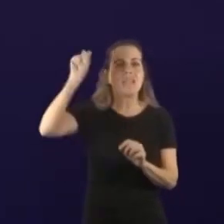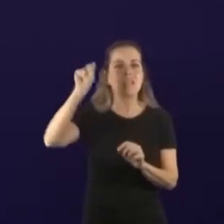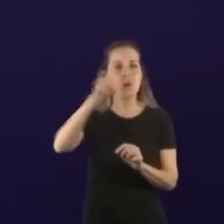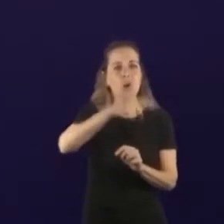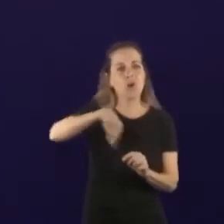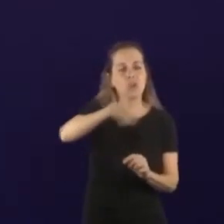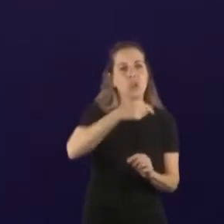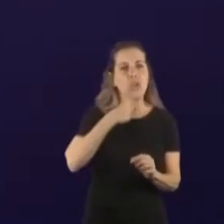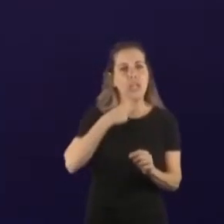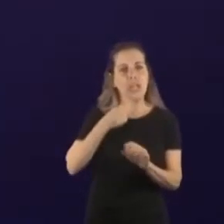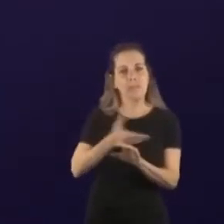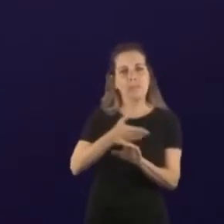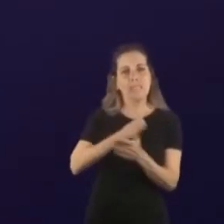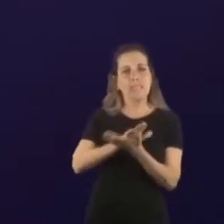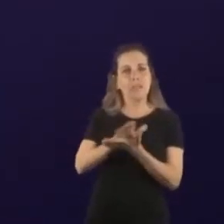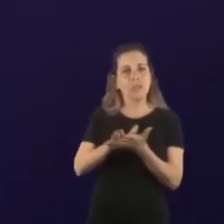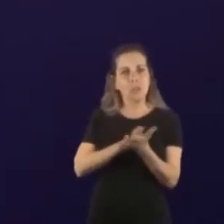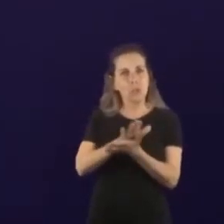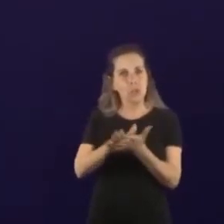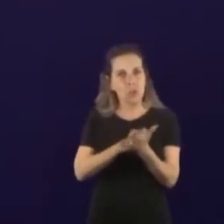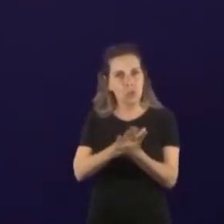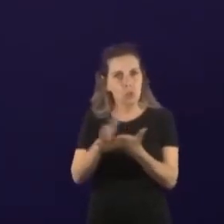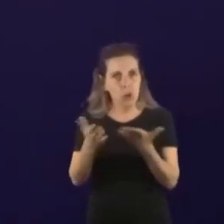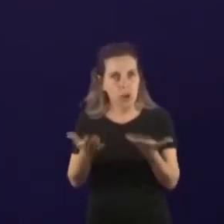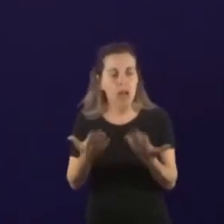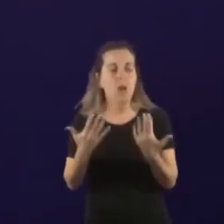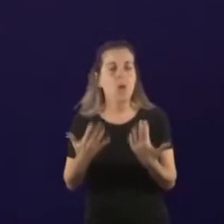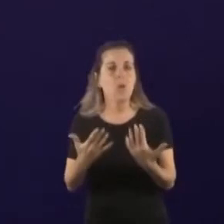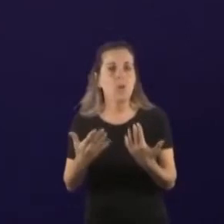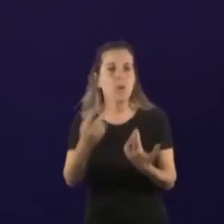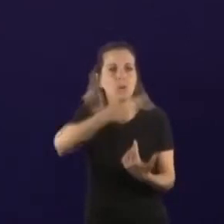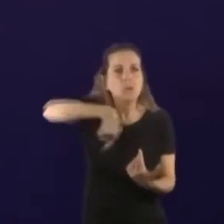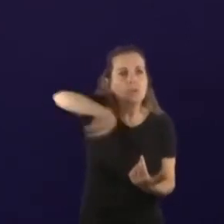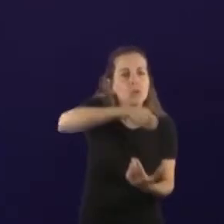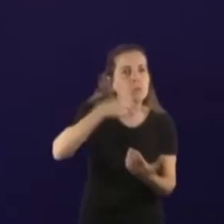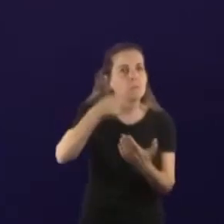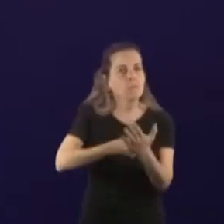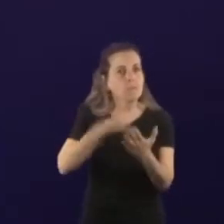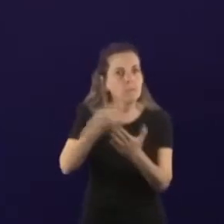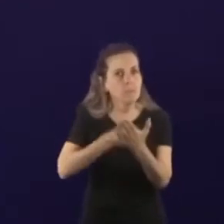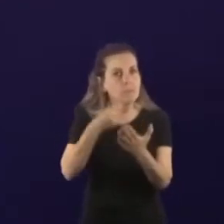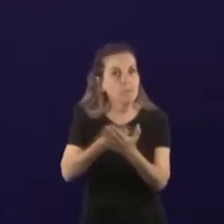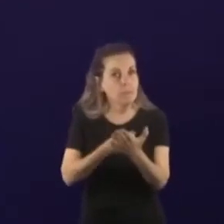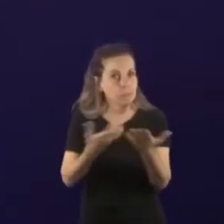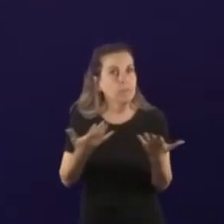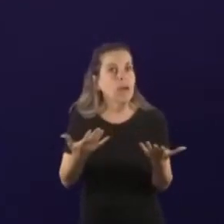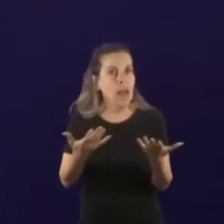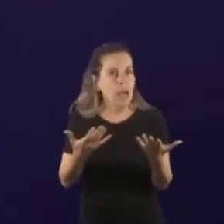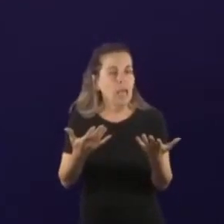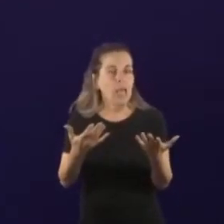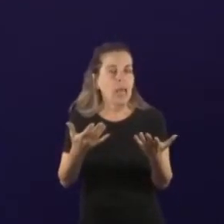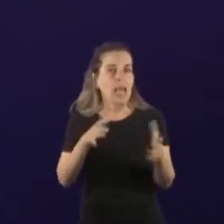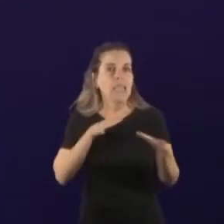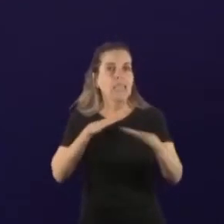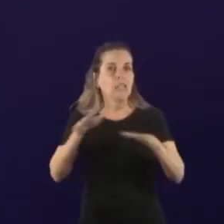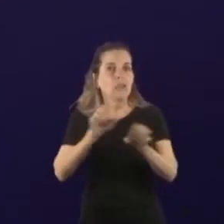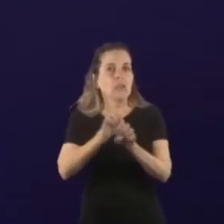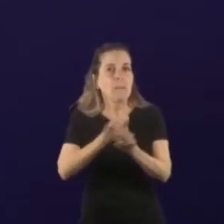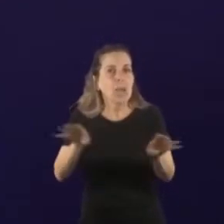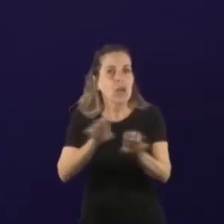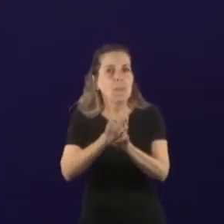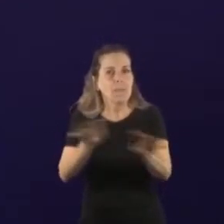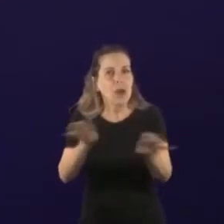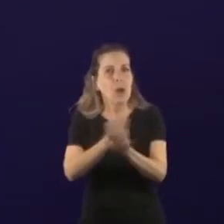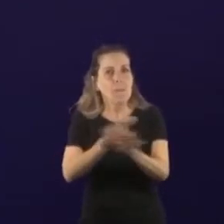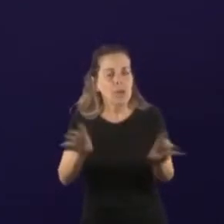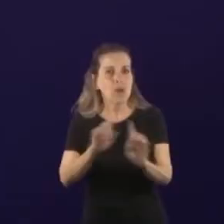de eh Por supuesto hacer todo el esfuerzo para que la catástrofe no termine